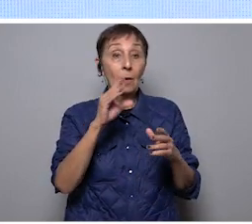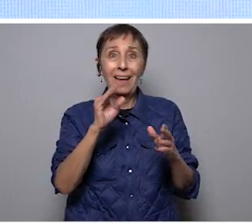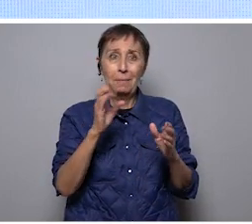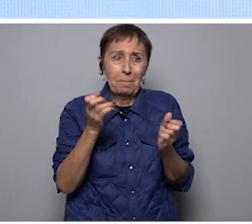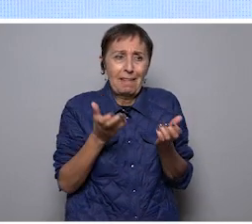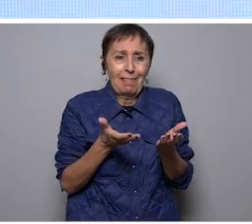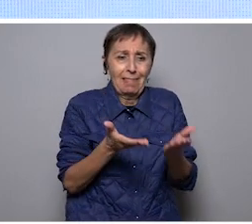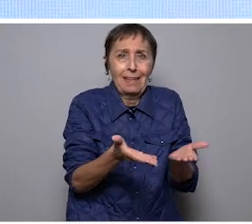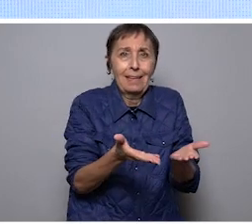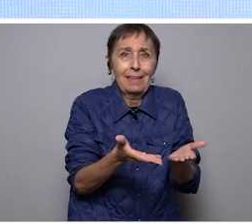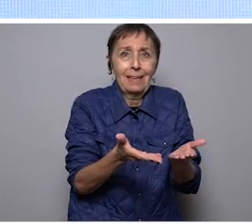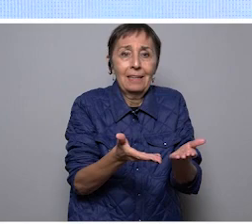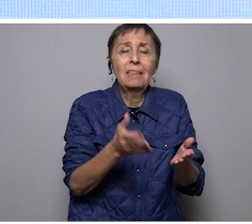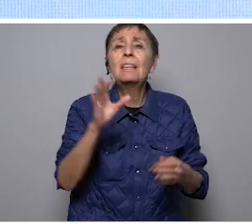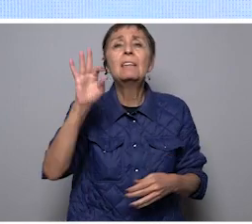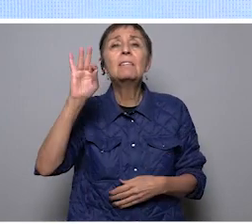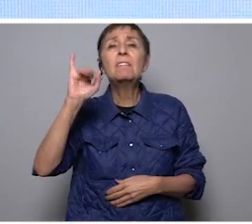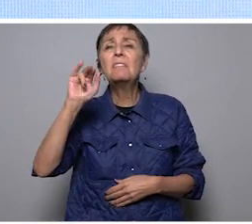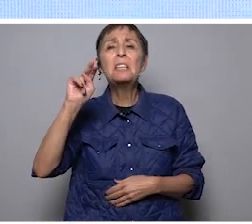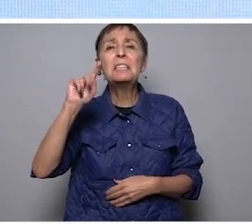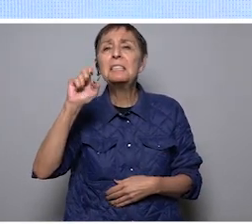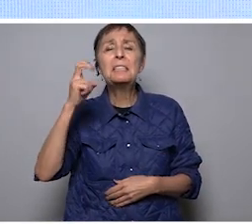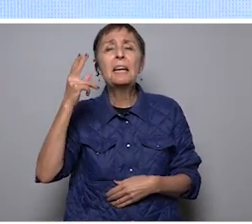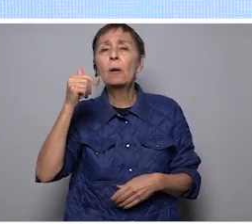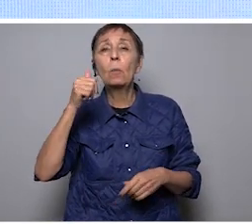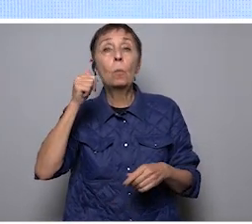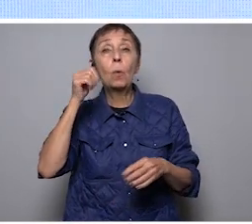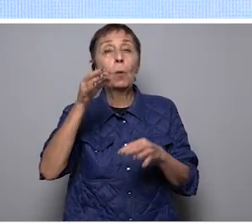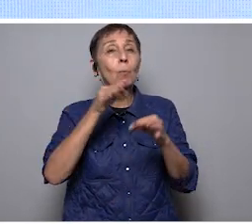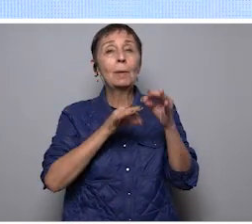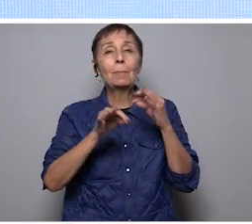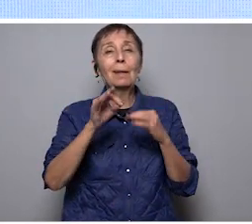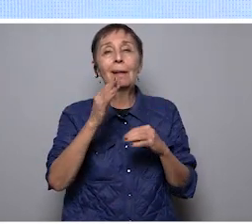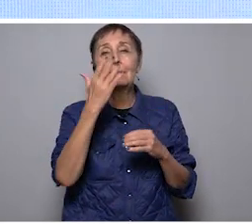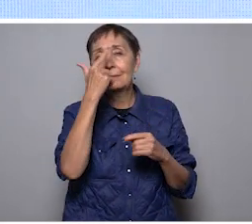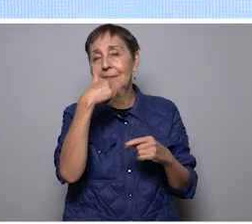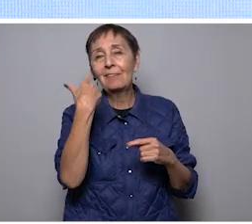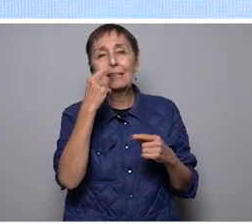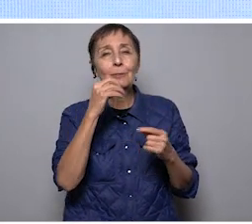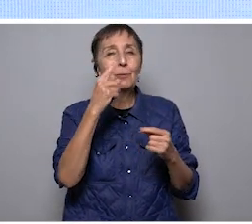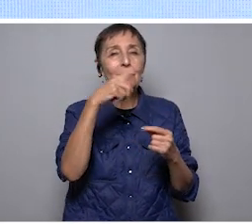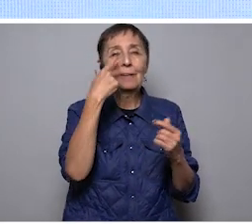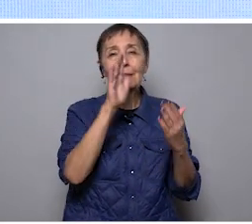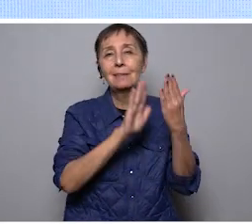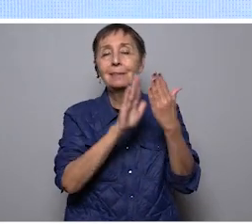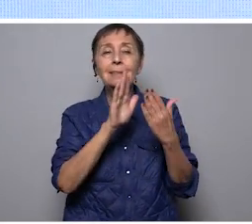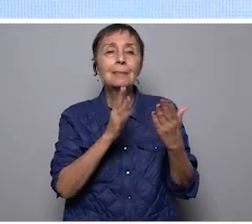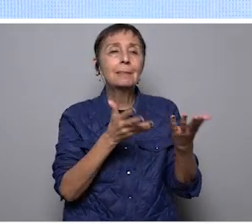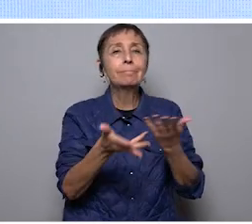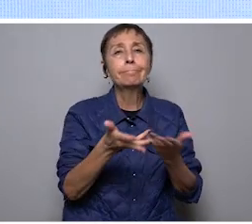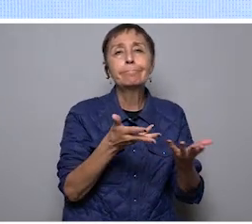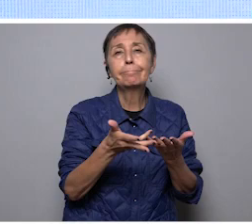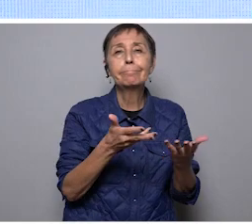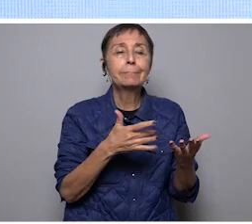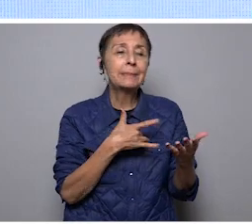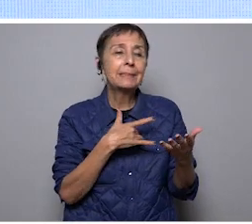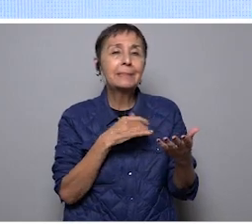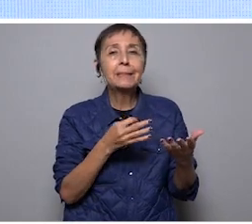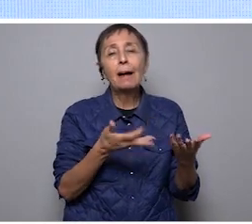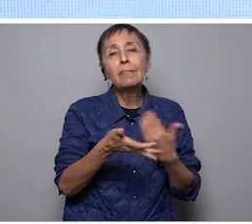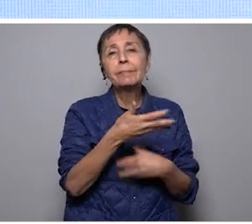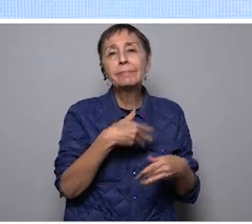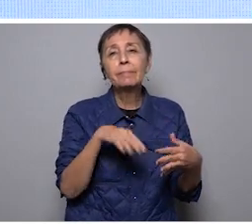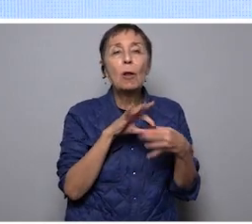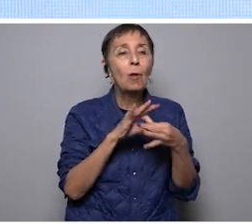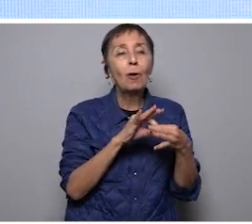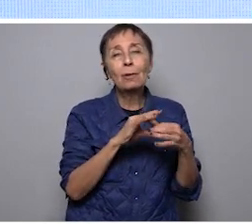reemplazar lo que es el cara a cara el contacto el sentido de pertenencia con la gente saber que su entidad es